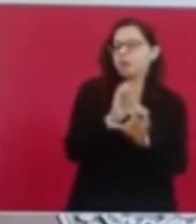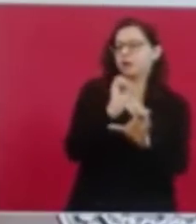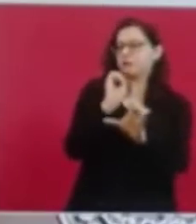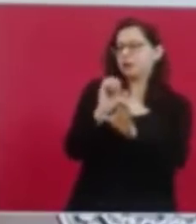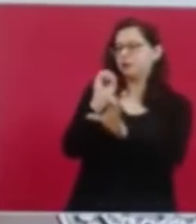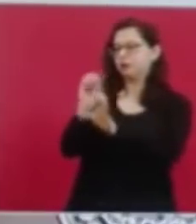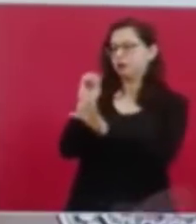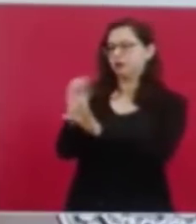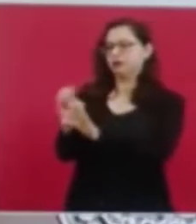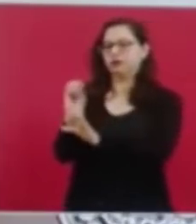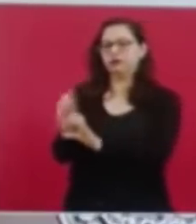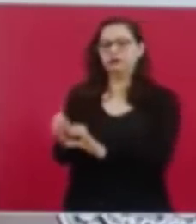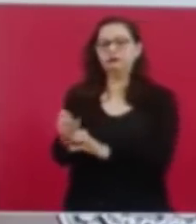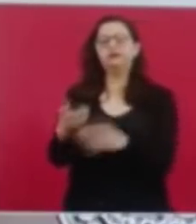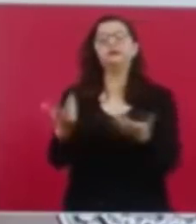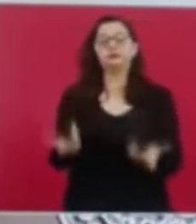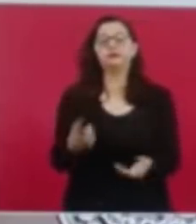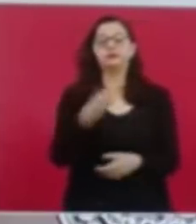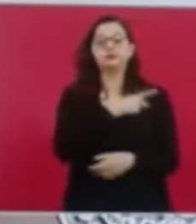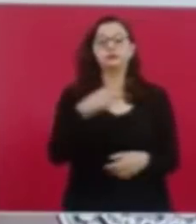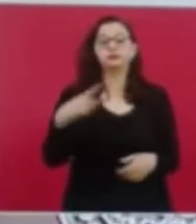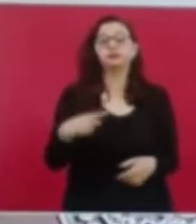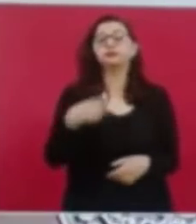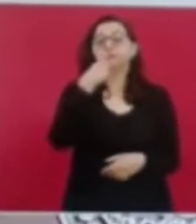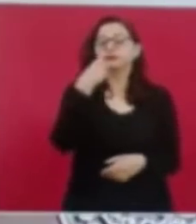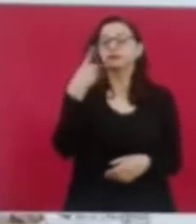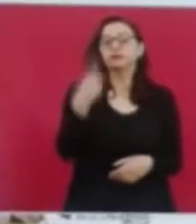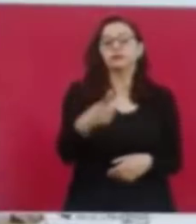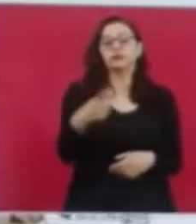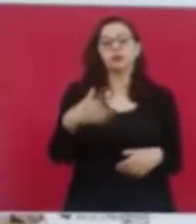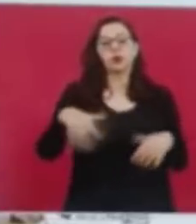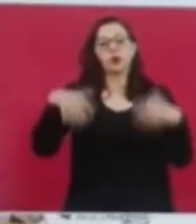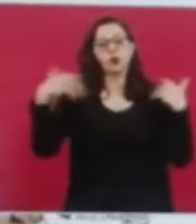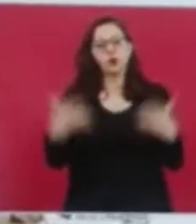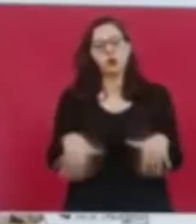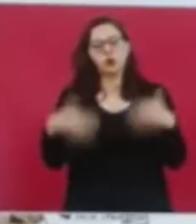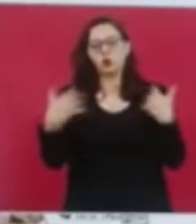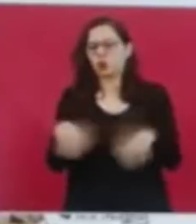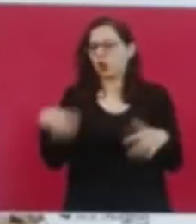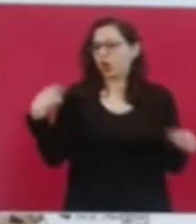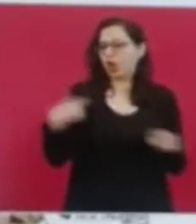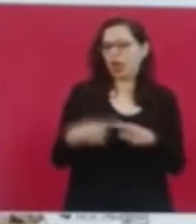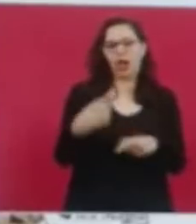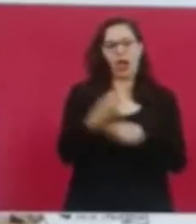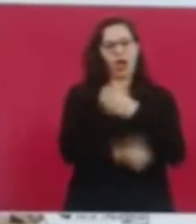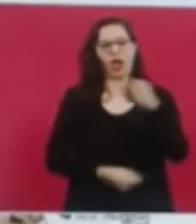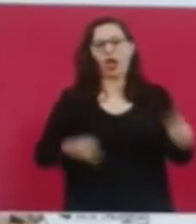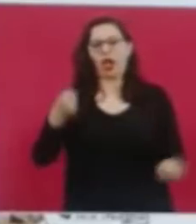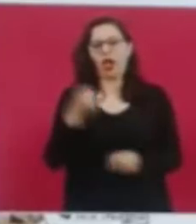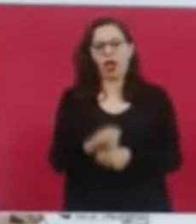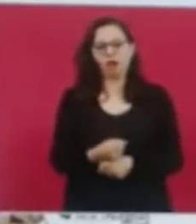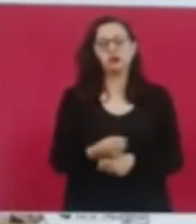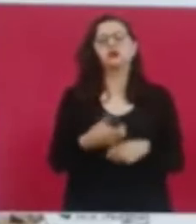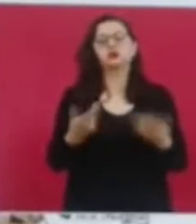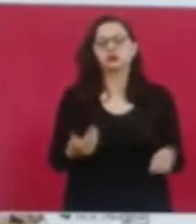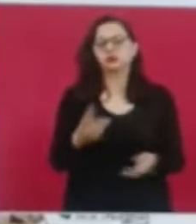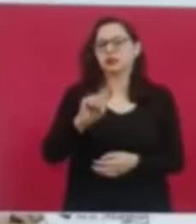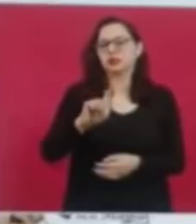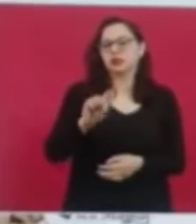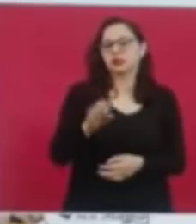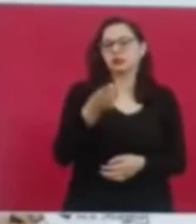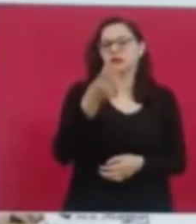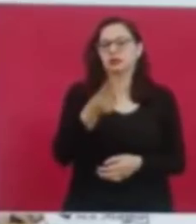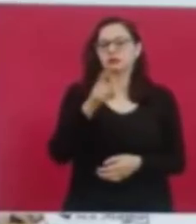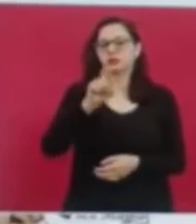a este grupo de pueblo desde el foro de sao paulo hay muchos escenarios espacios en donde